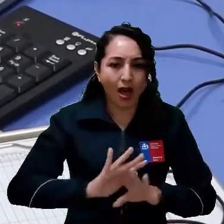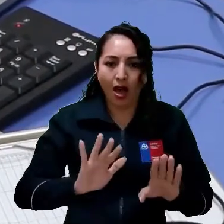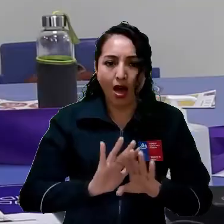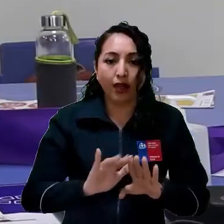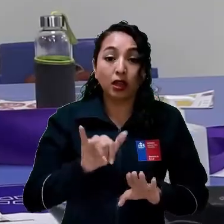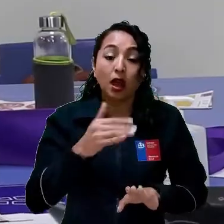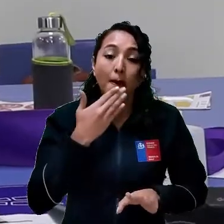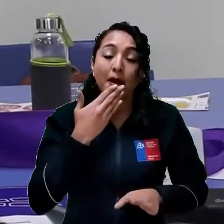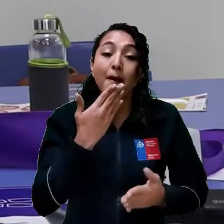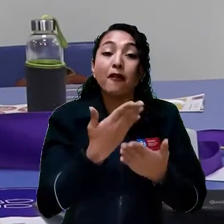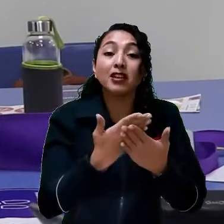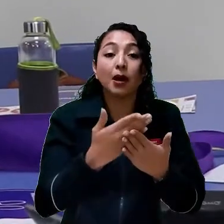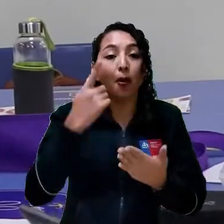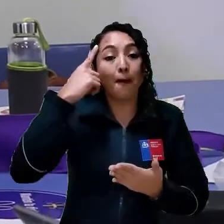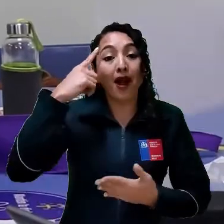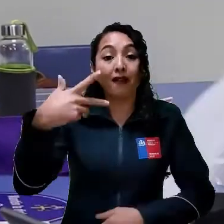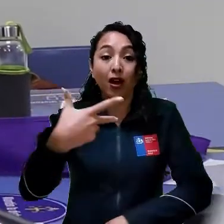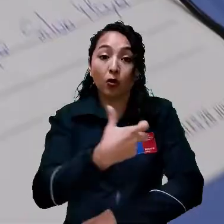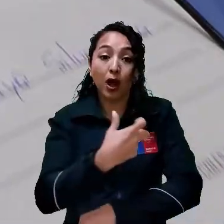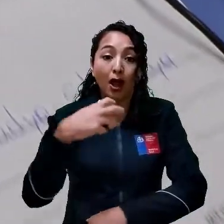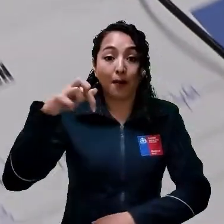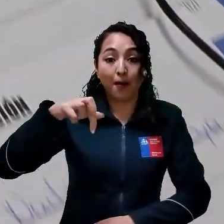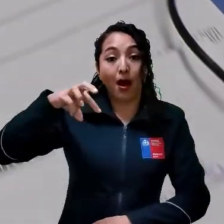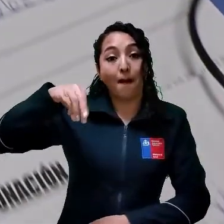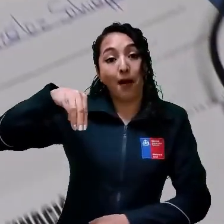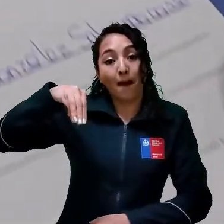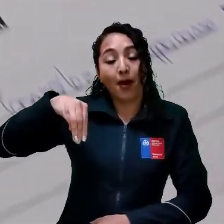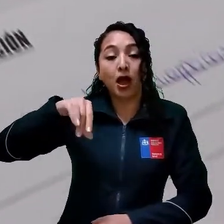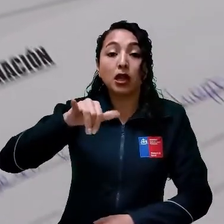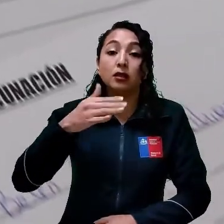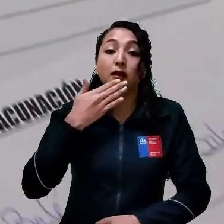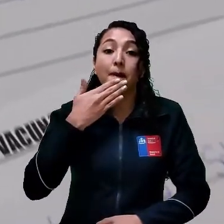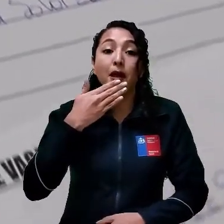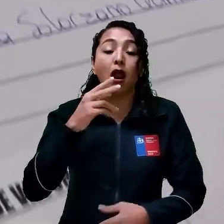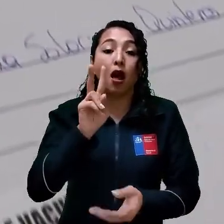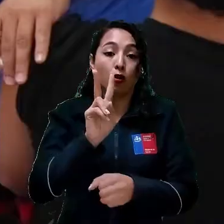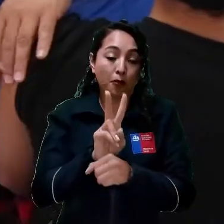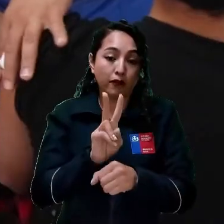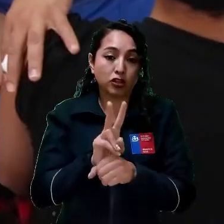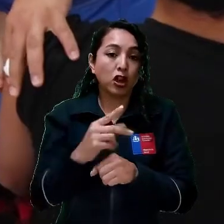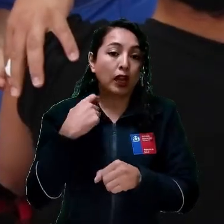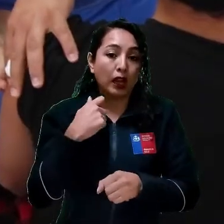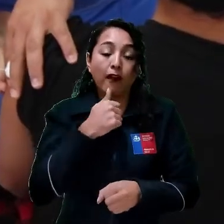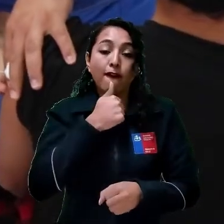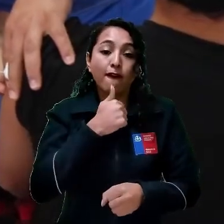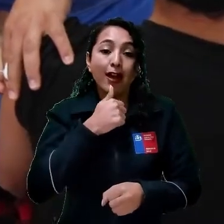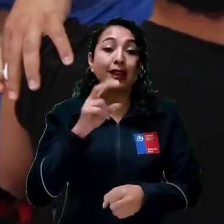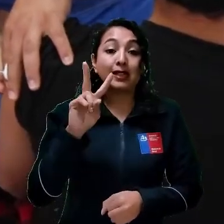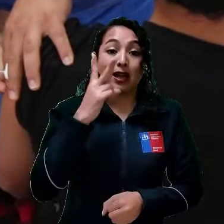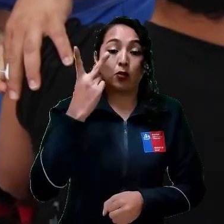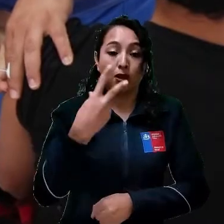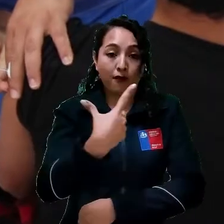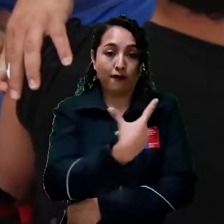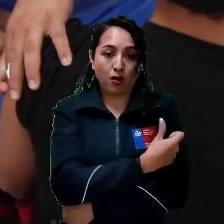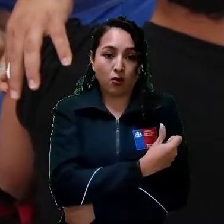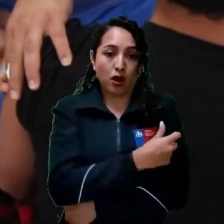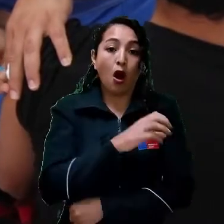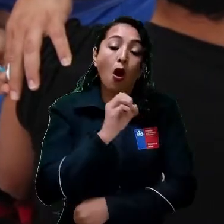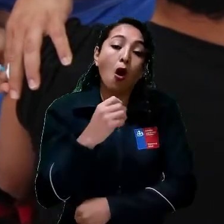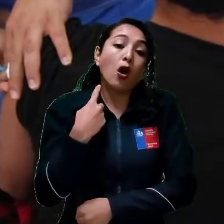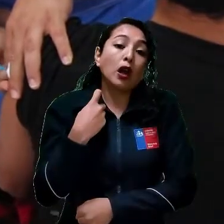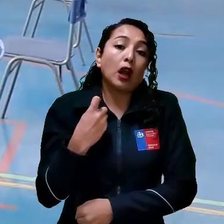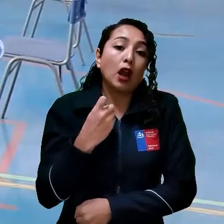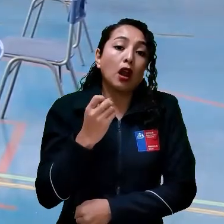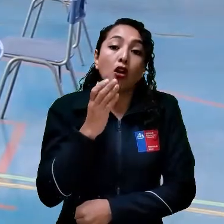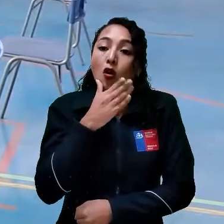ellos, y también estamos aprovechando en esta oportunidad de vacunar a los apoderados rezagados y al cuerpo docente también, que le faltan sus segundas